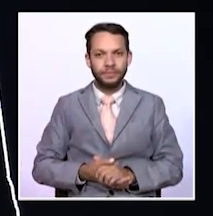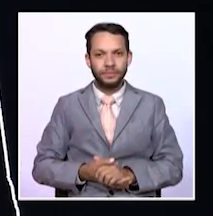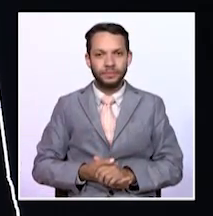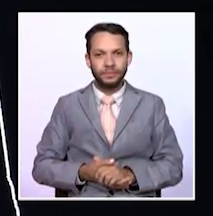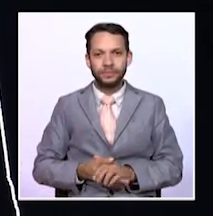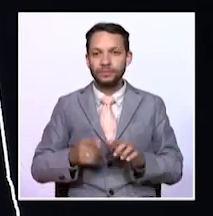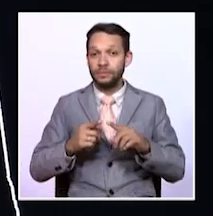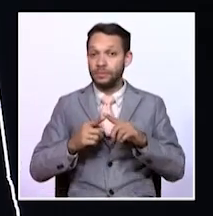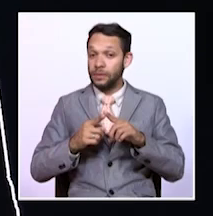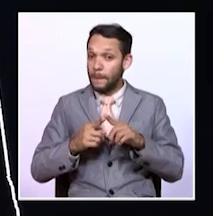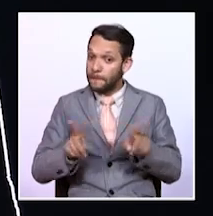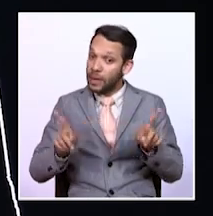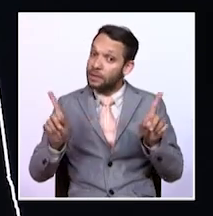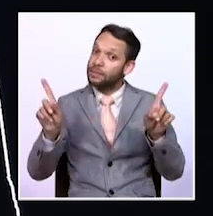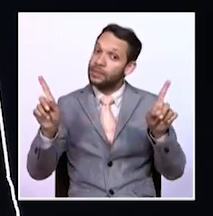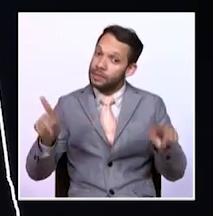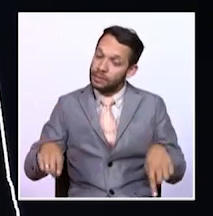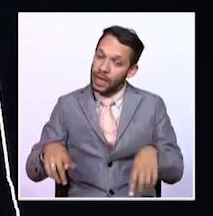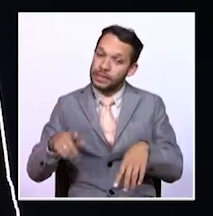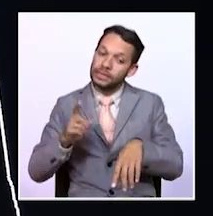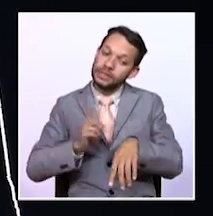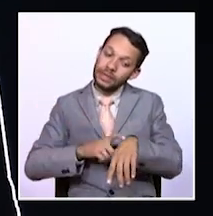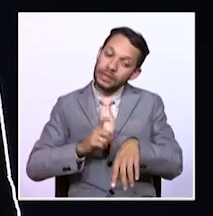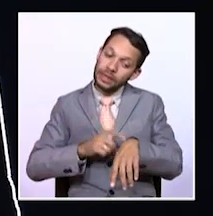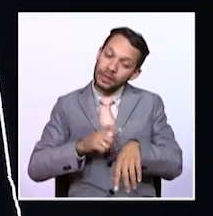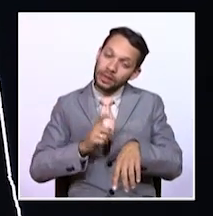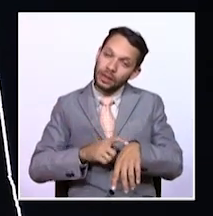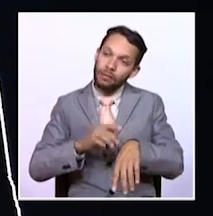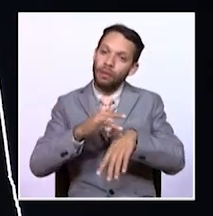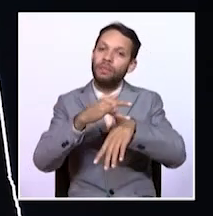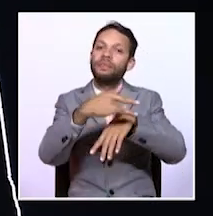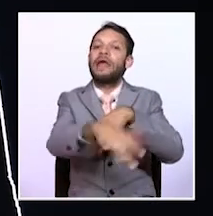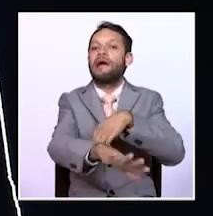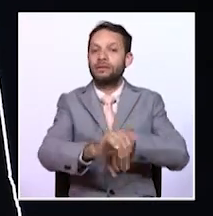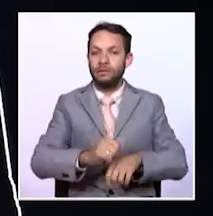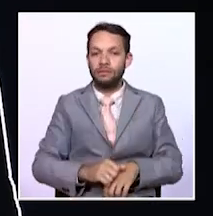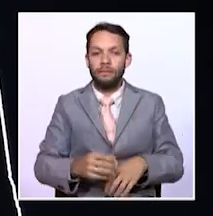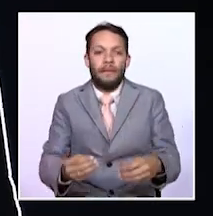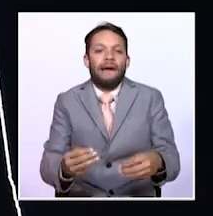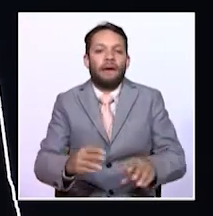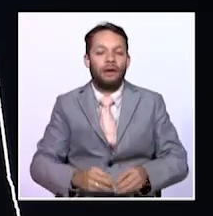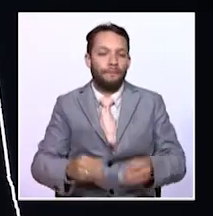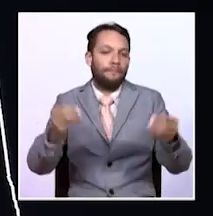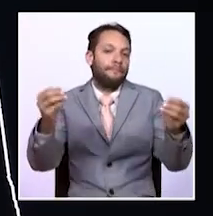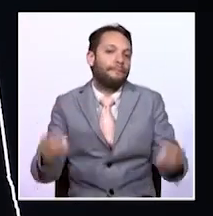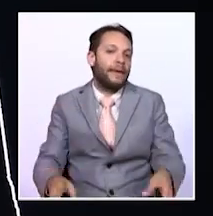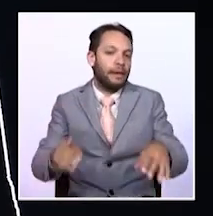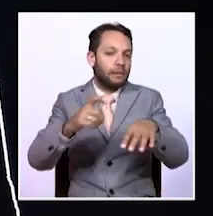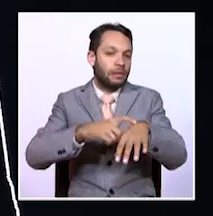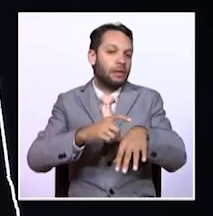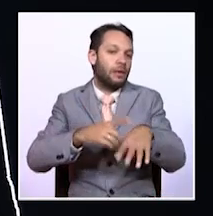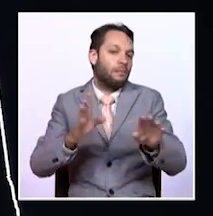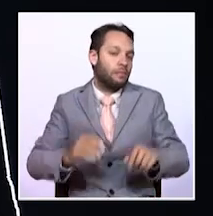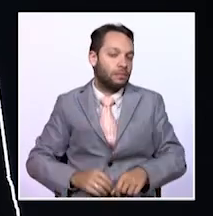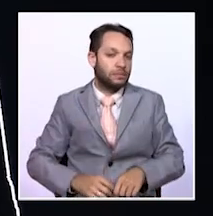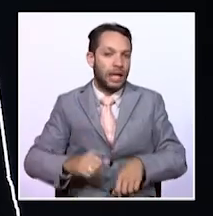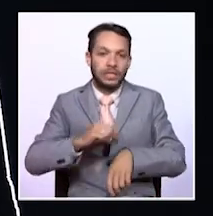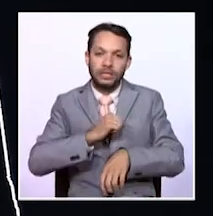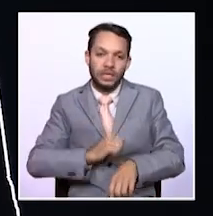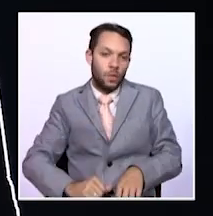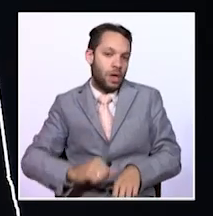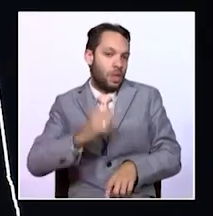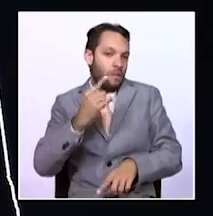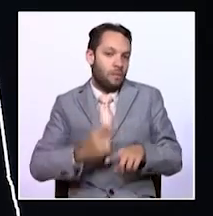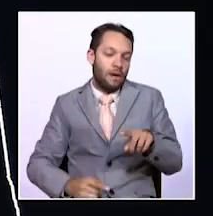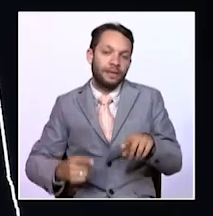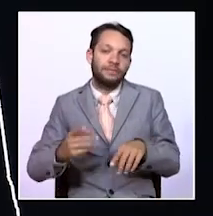Pero es la importancia también de abordarlo a tiempo. Una vez encontrada la masa, tomamos una biopsia inmediatamente con el patólogo en menos de una